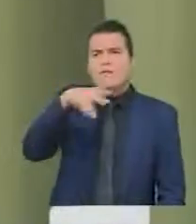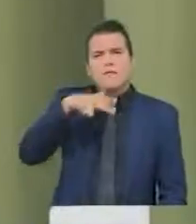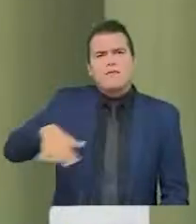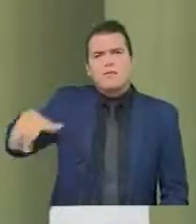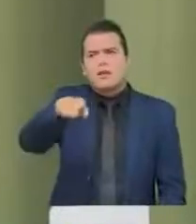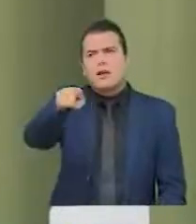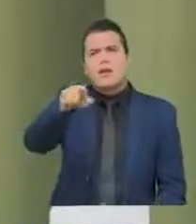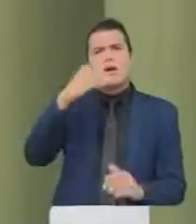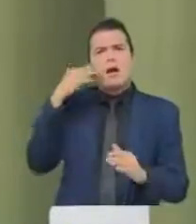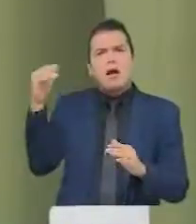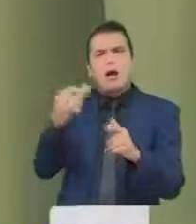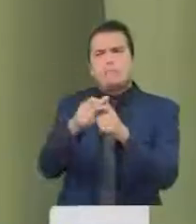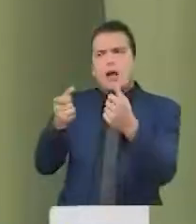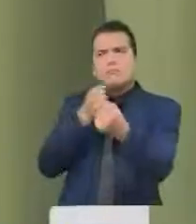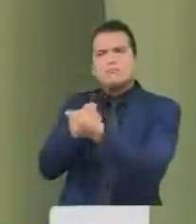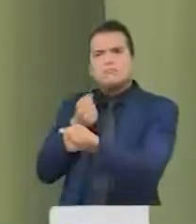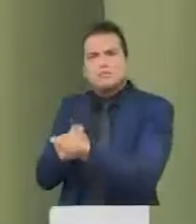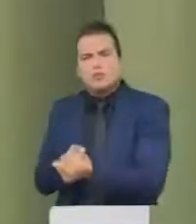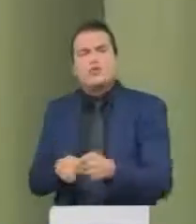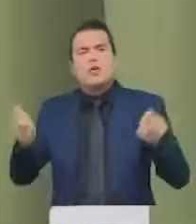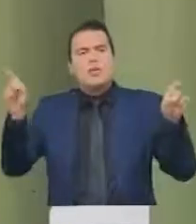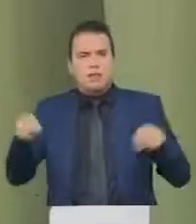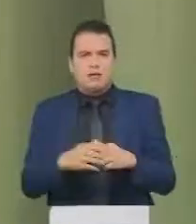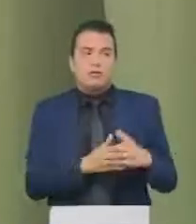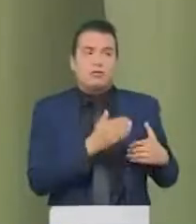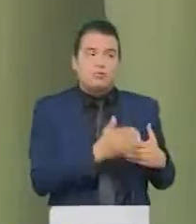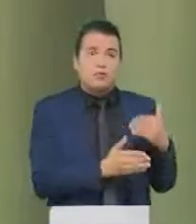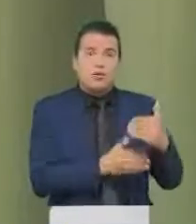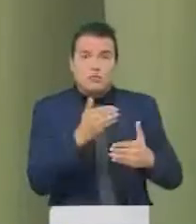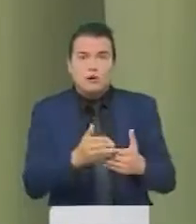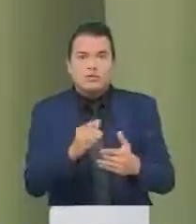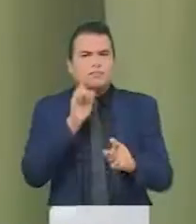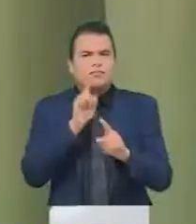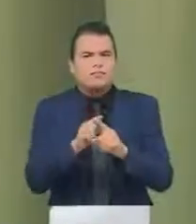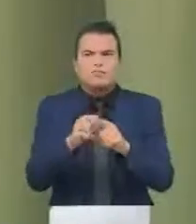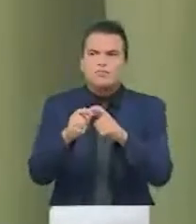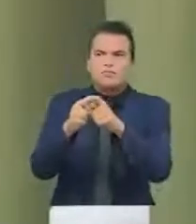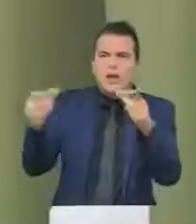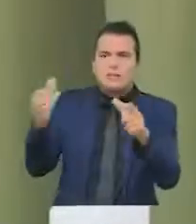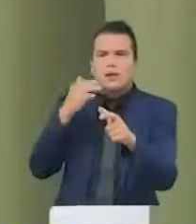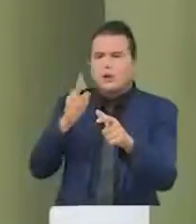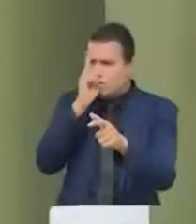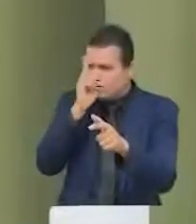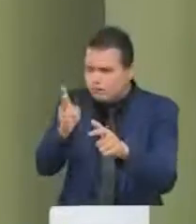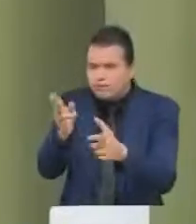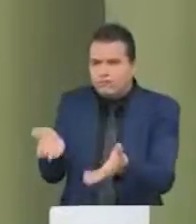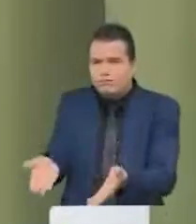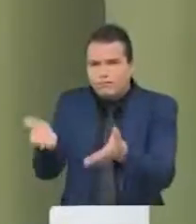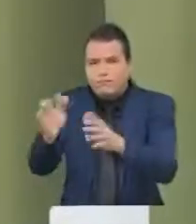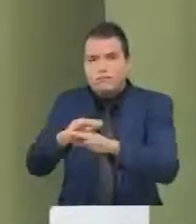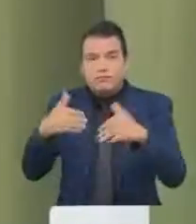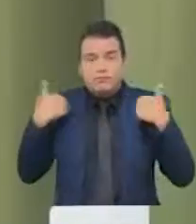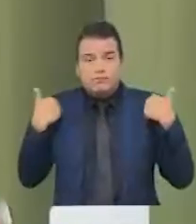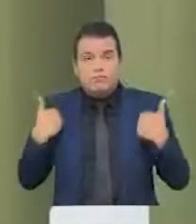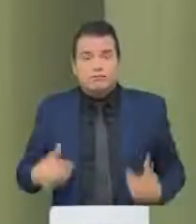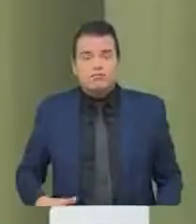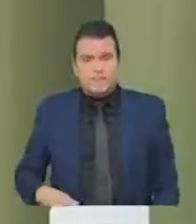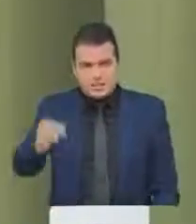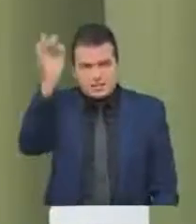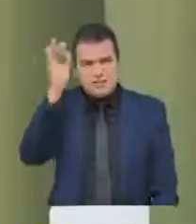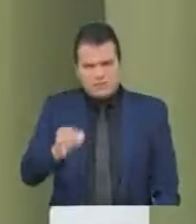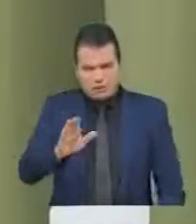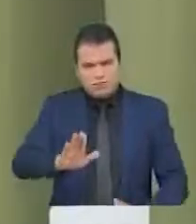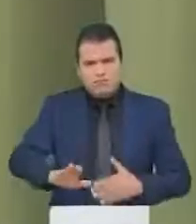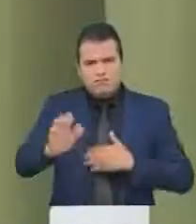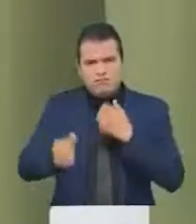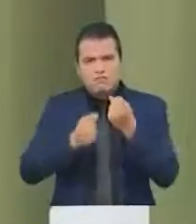el campo acompañarlas es un proceso es un proceso de dignificación de nuestras mujeres que aquí hoy varela en castillo